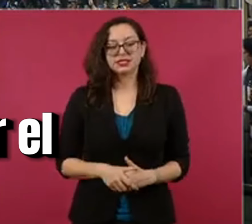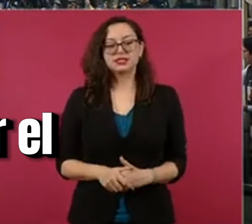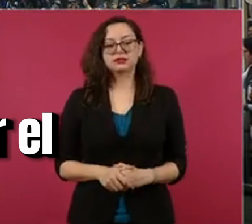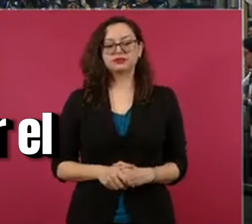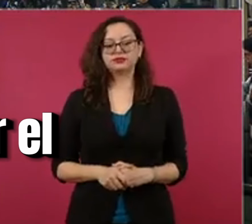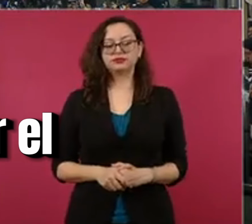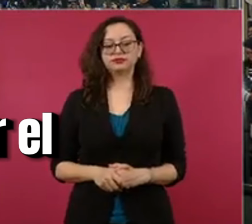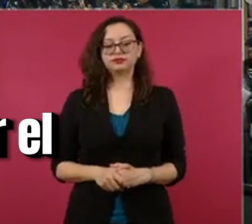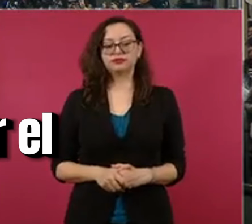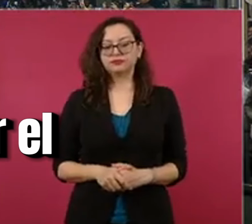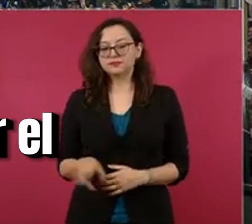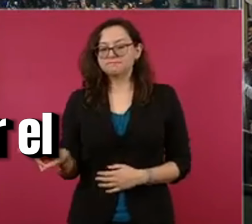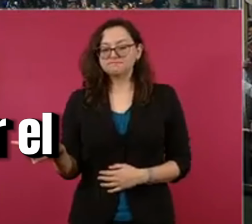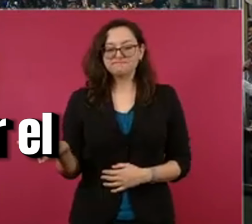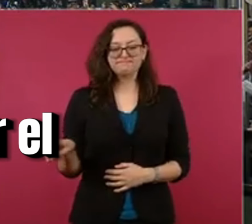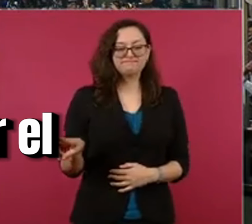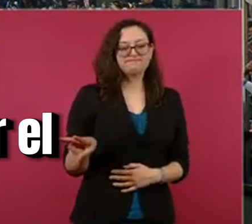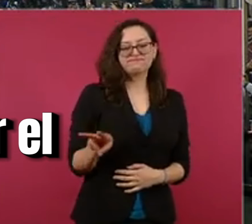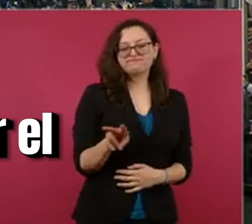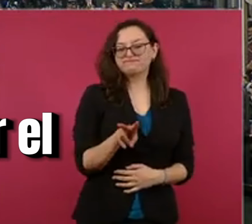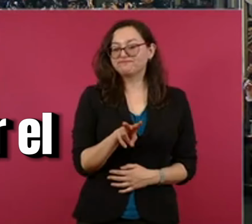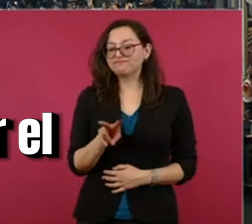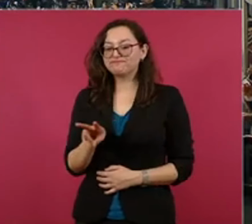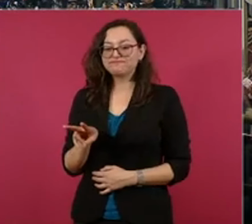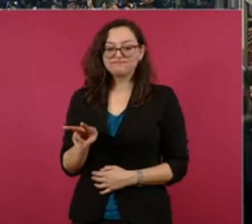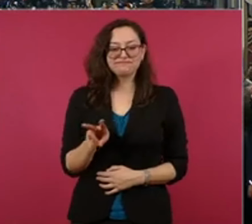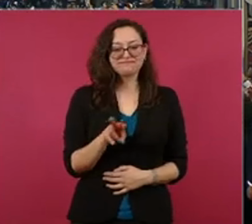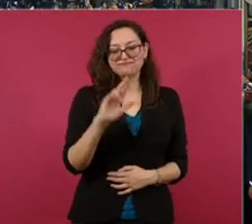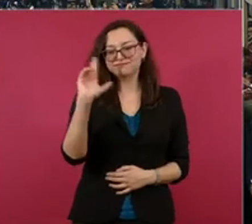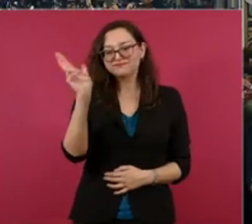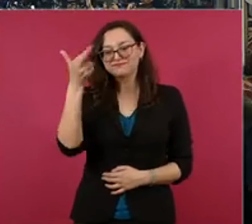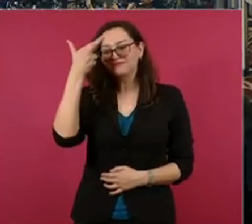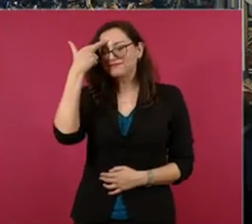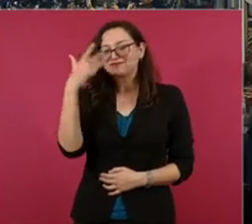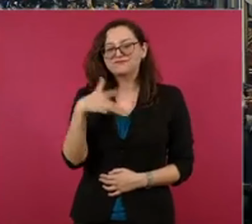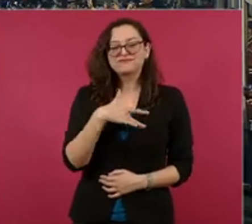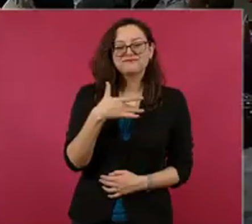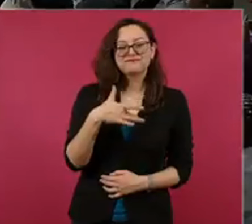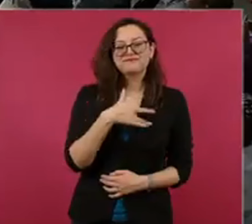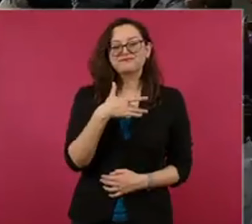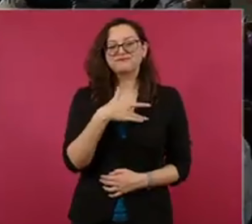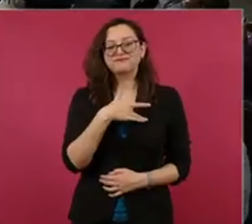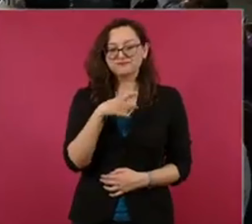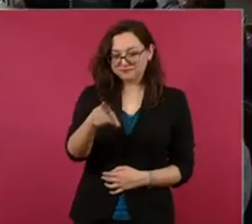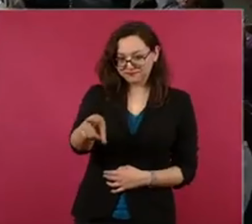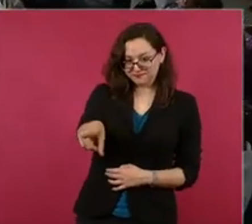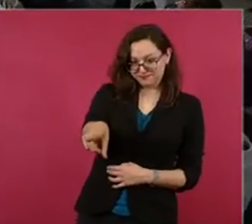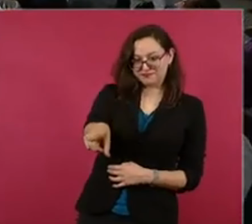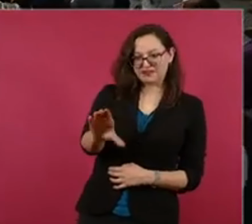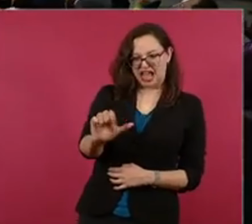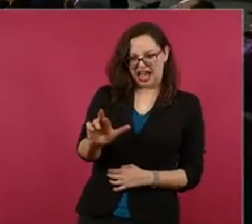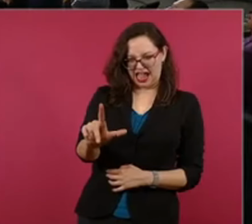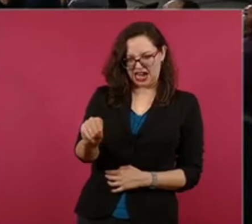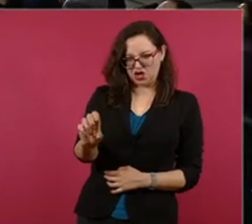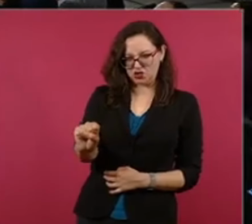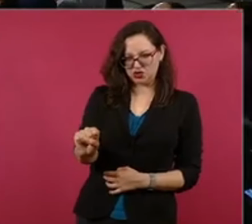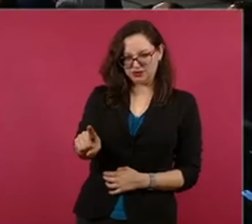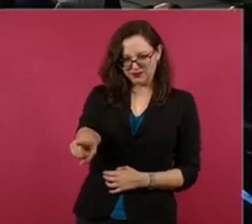a ver, vamos a ver para recordar el... A ver, Carlos, aquí, Carlos.